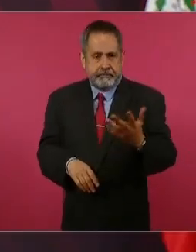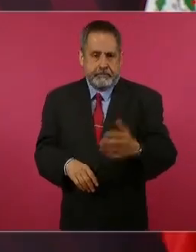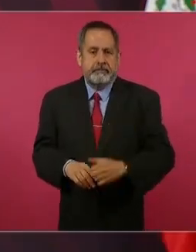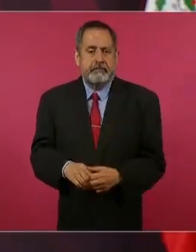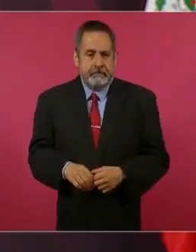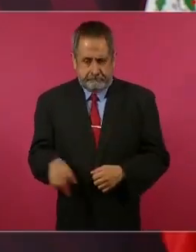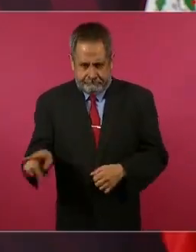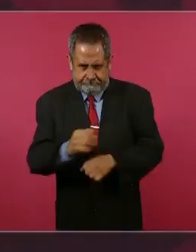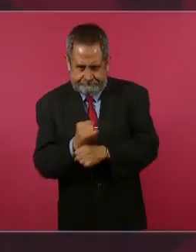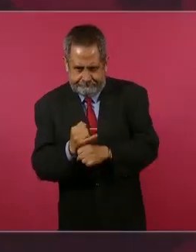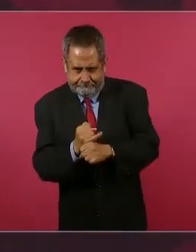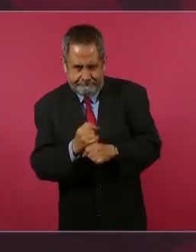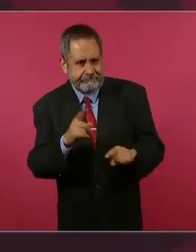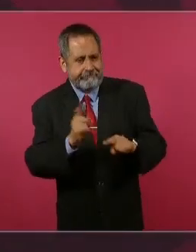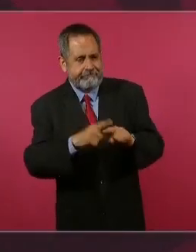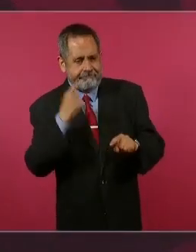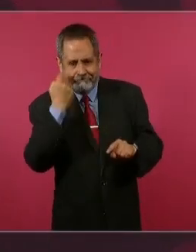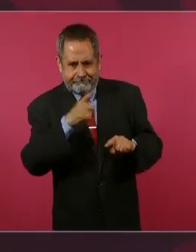Investiguen